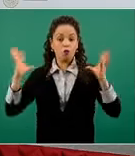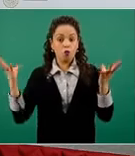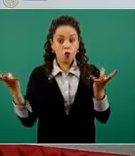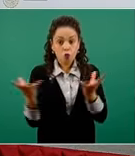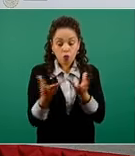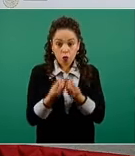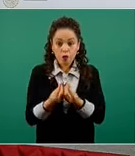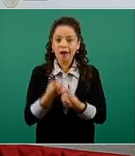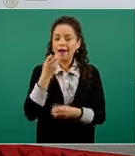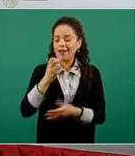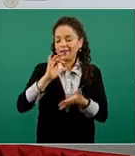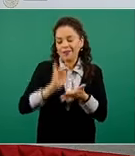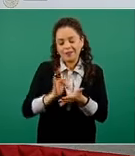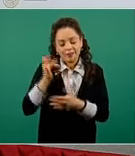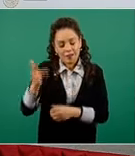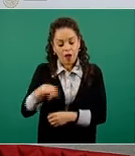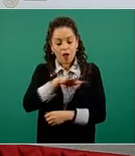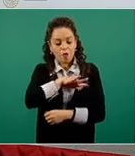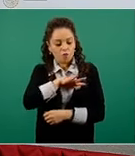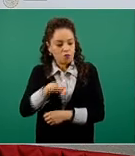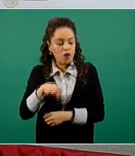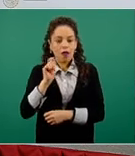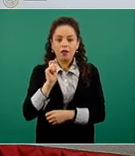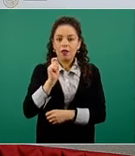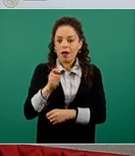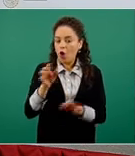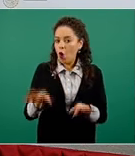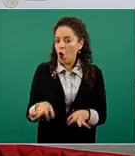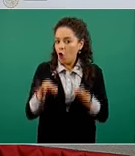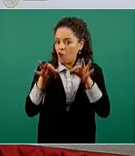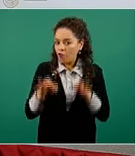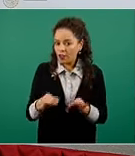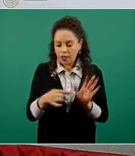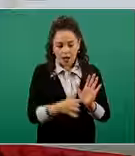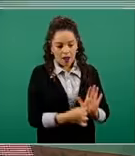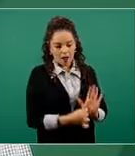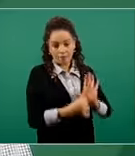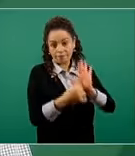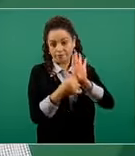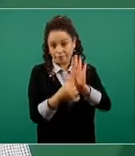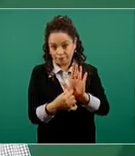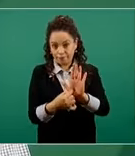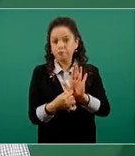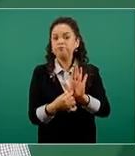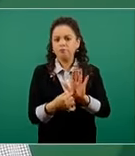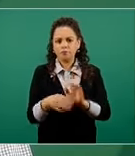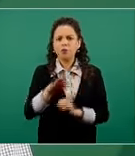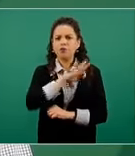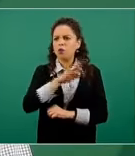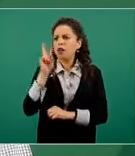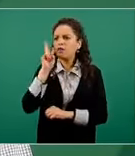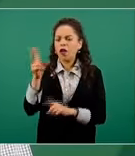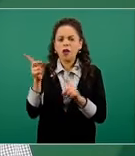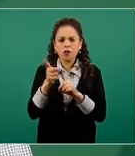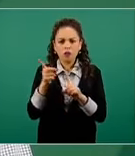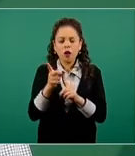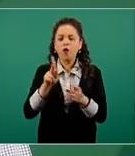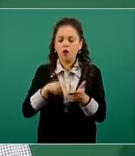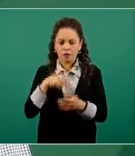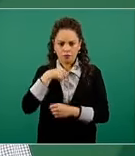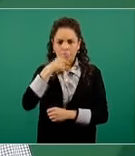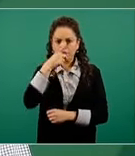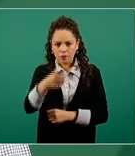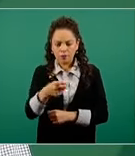precisamente ha llevado a los posicionamientos oficiales. Reitero, se pueden encontrar y descargar libremente desde